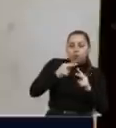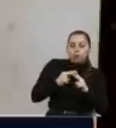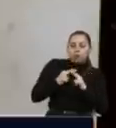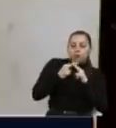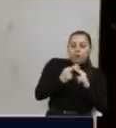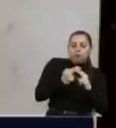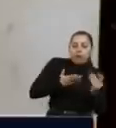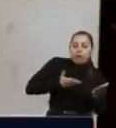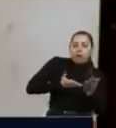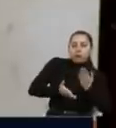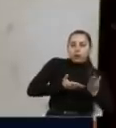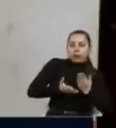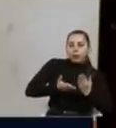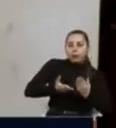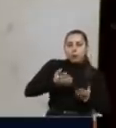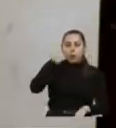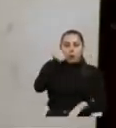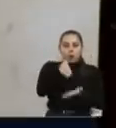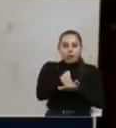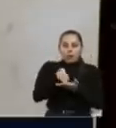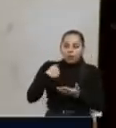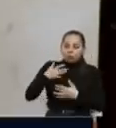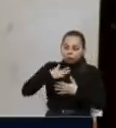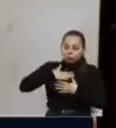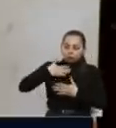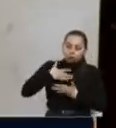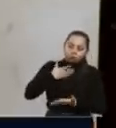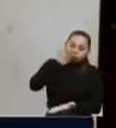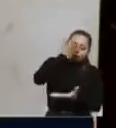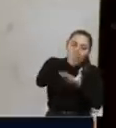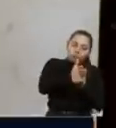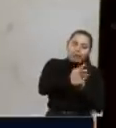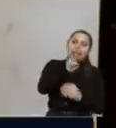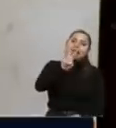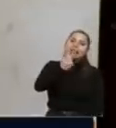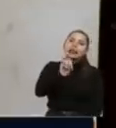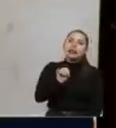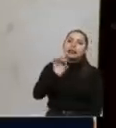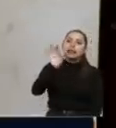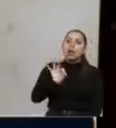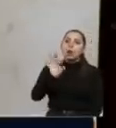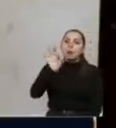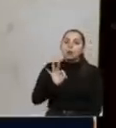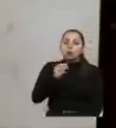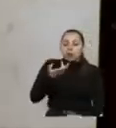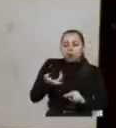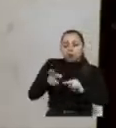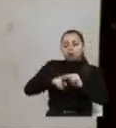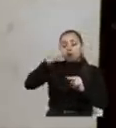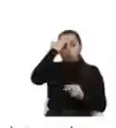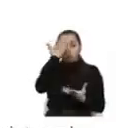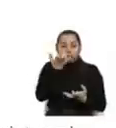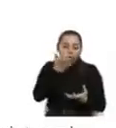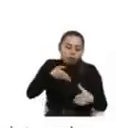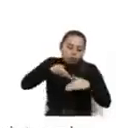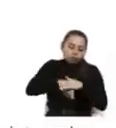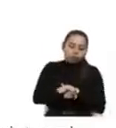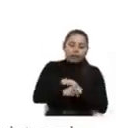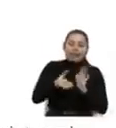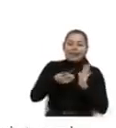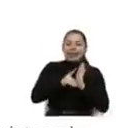de este servicio obligatorio del 30%, que el